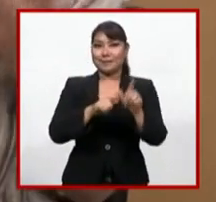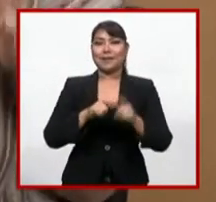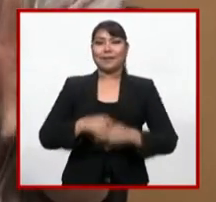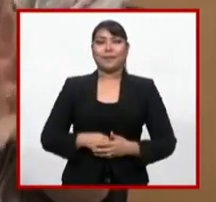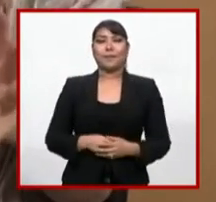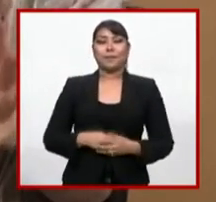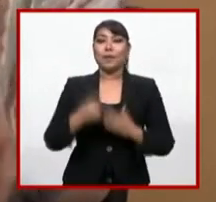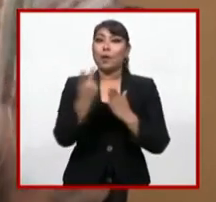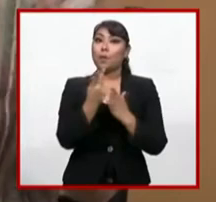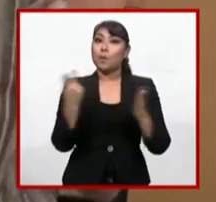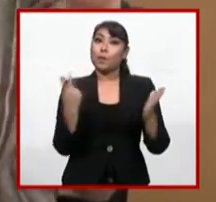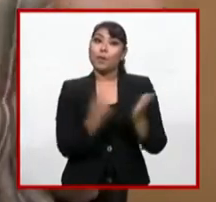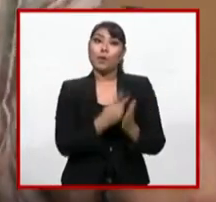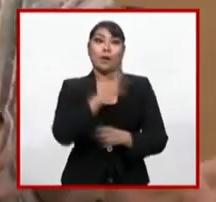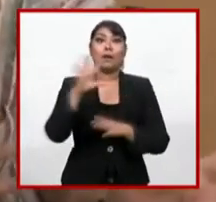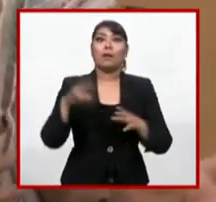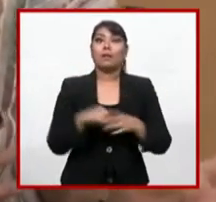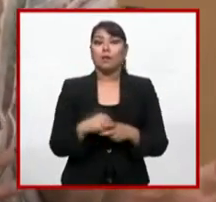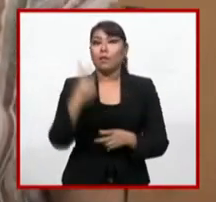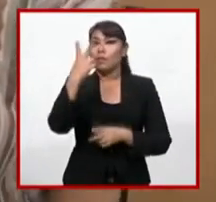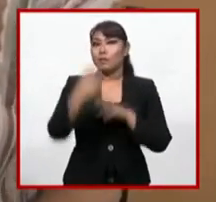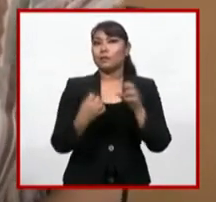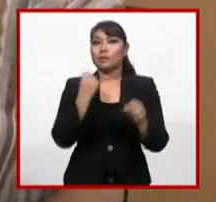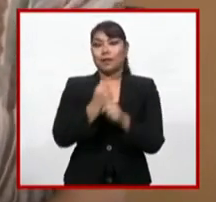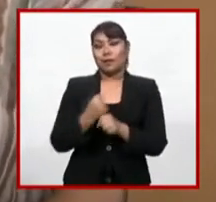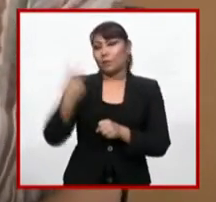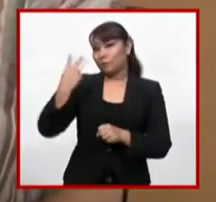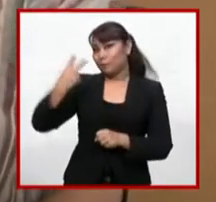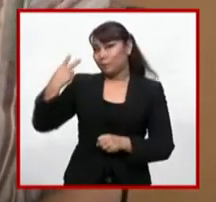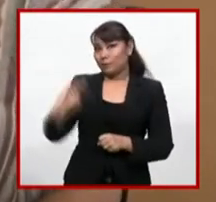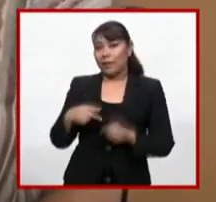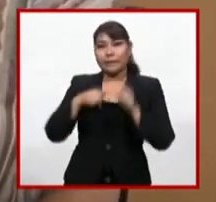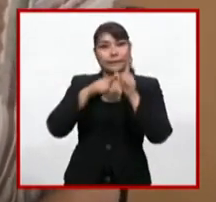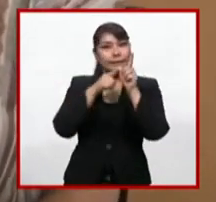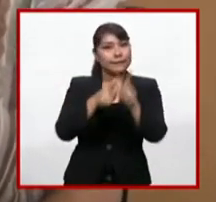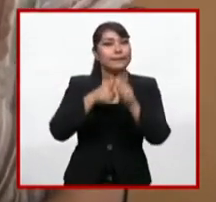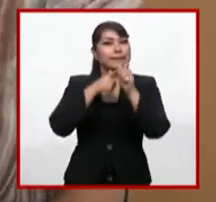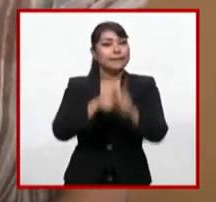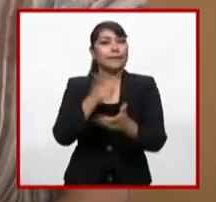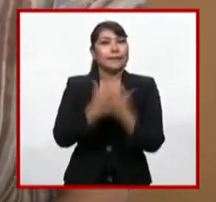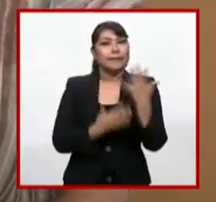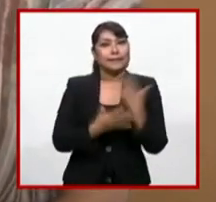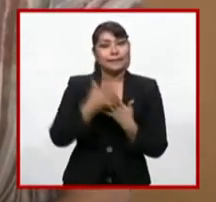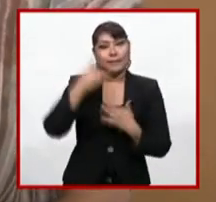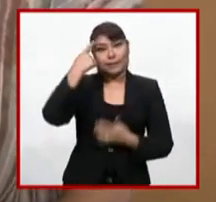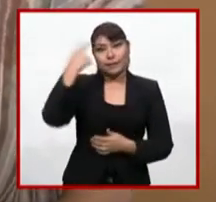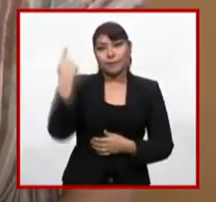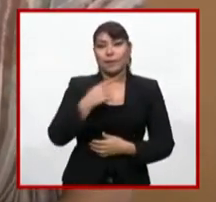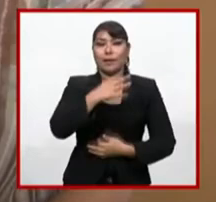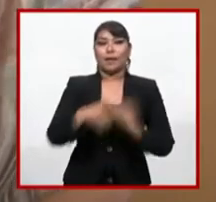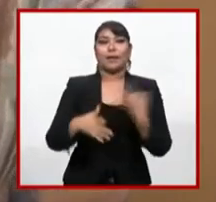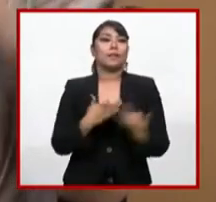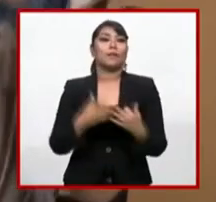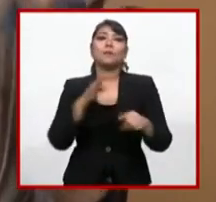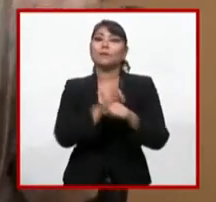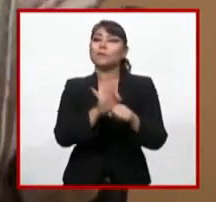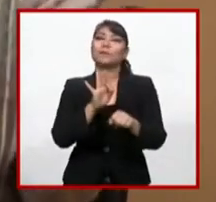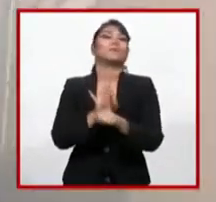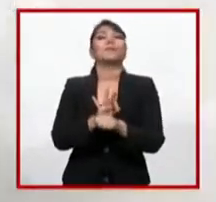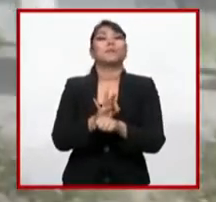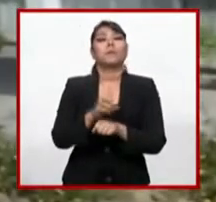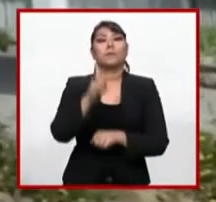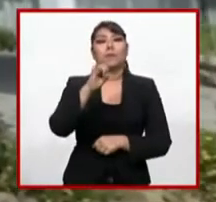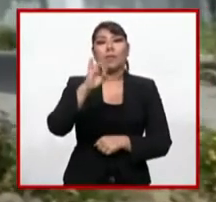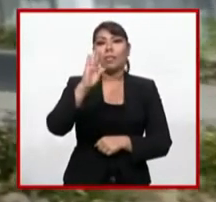los programas que implementamos en los dos años anteriores siguen funcionando para todas y todos nuestros beneficiarios. El DIF